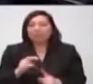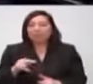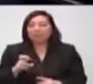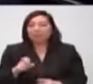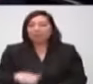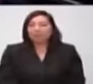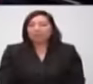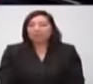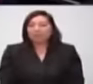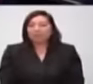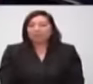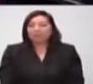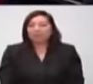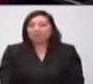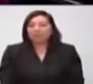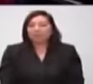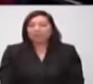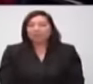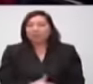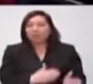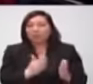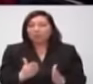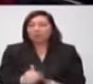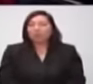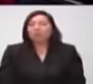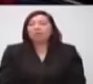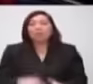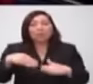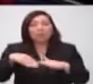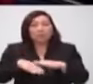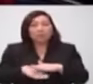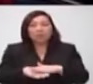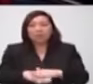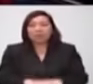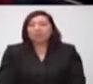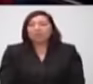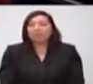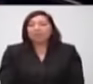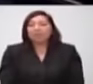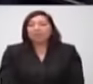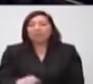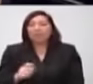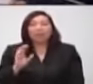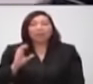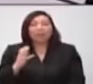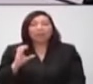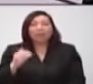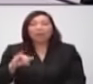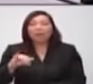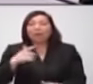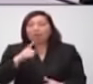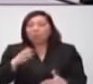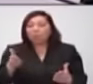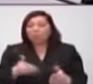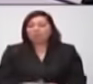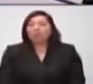del 95%. El viaducto 9, que es el ingreso al túnel desde Vitamiento por Caja de Agua, tiene un avance del